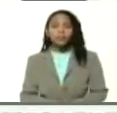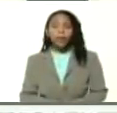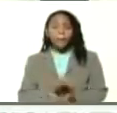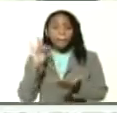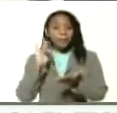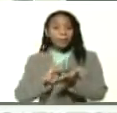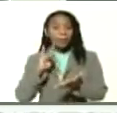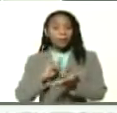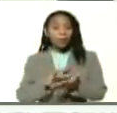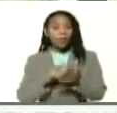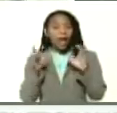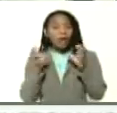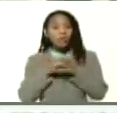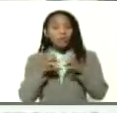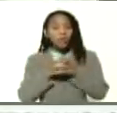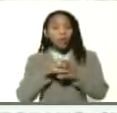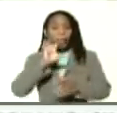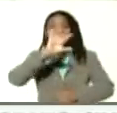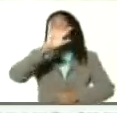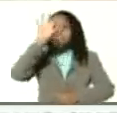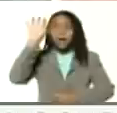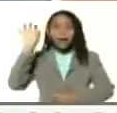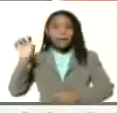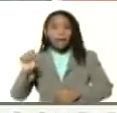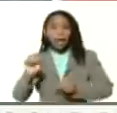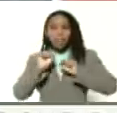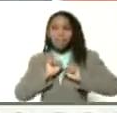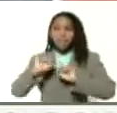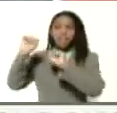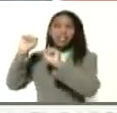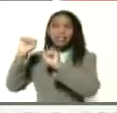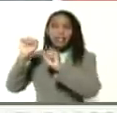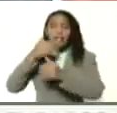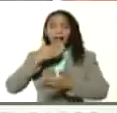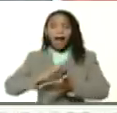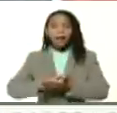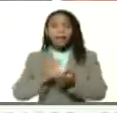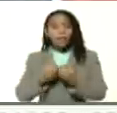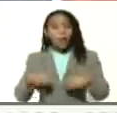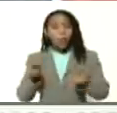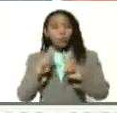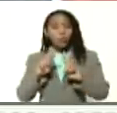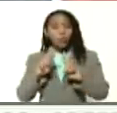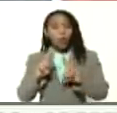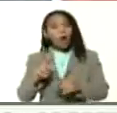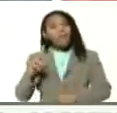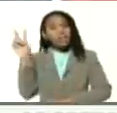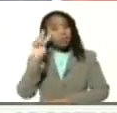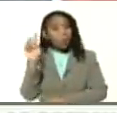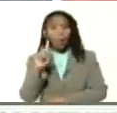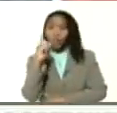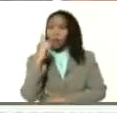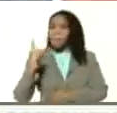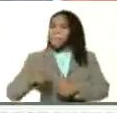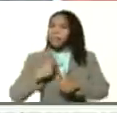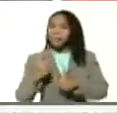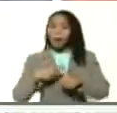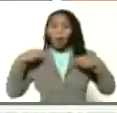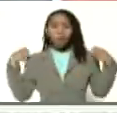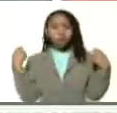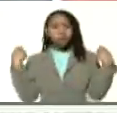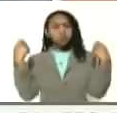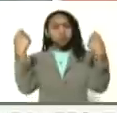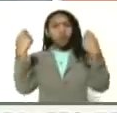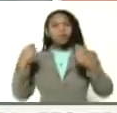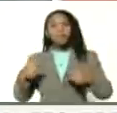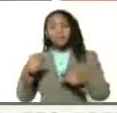miembros del grupo de países en defensa de la Carta de las Naciones Unidas. Venezuela ha sido uno de los principales promotores